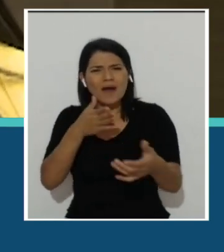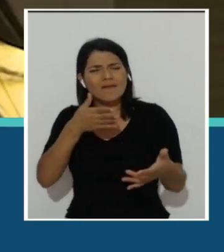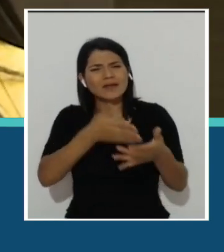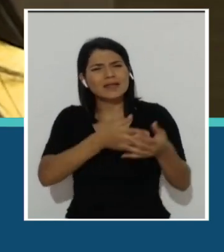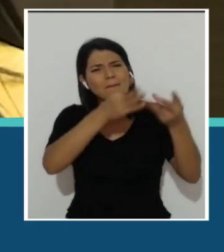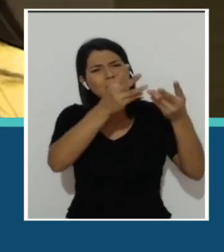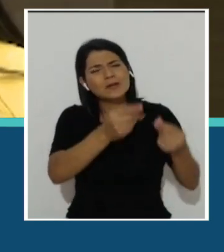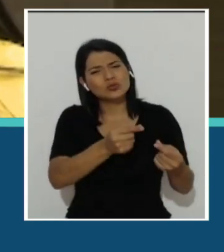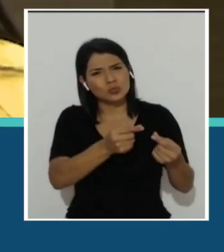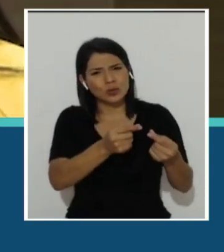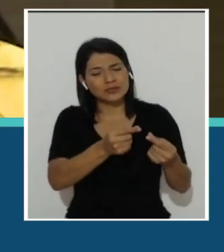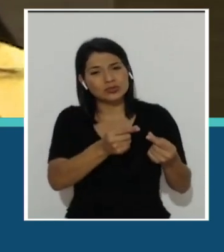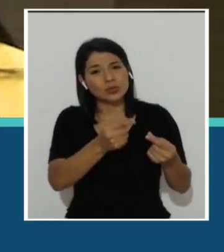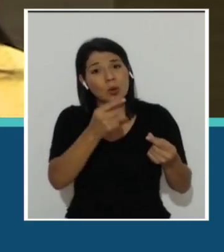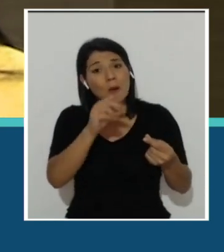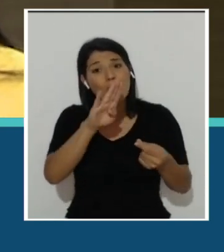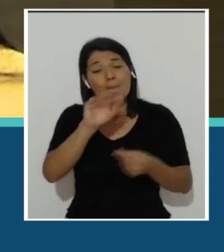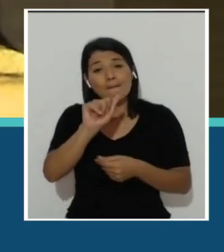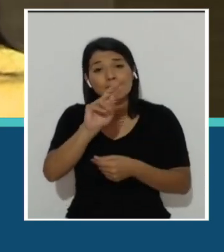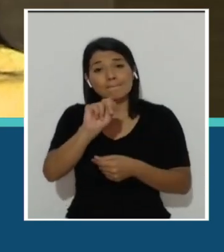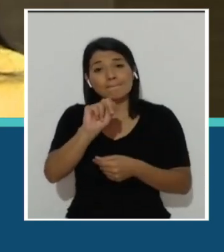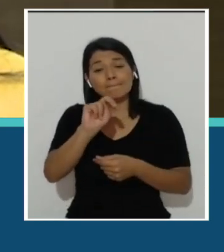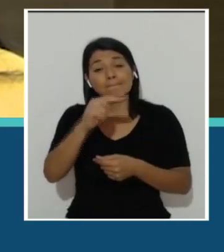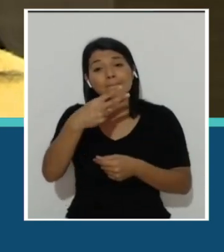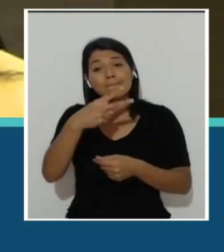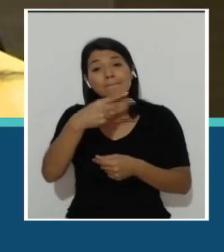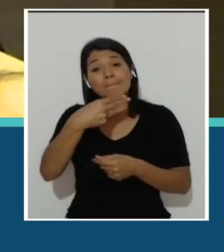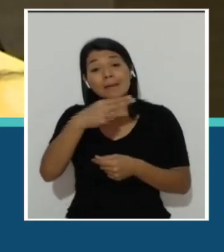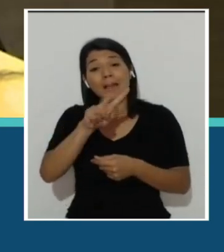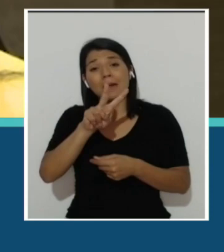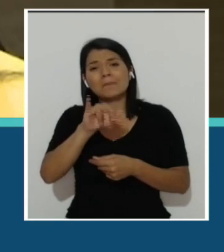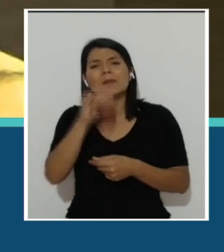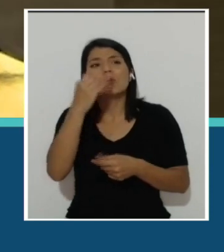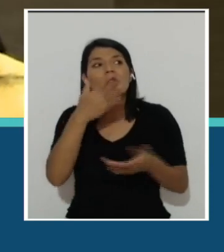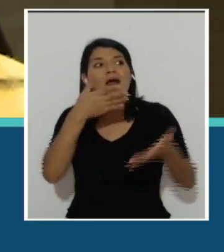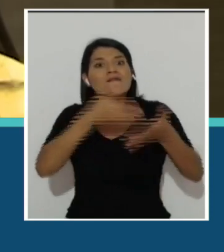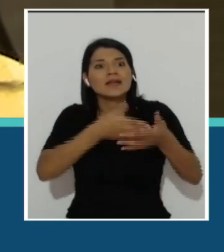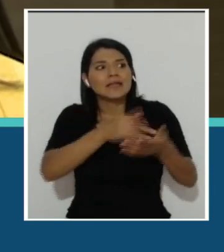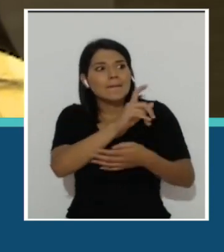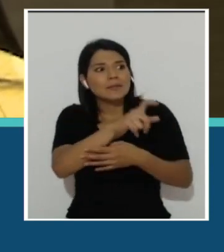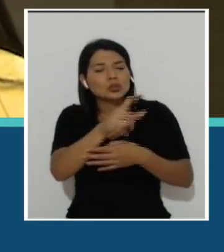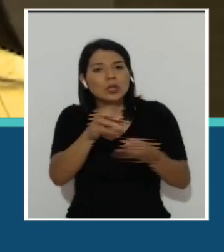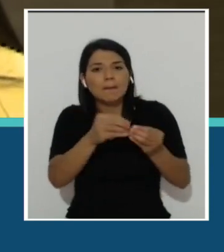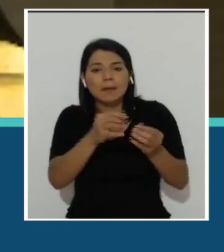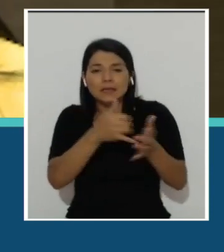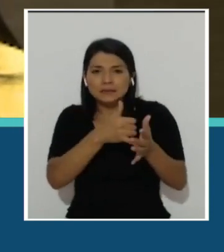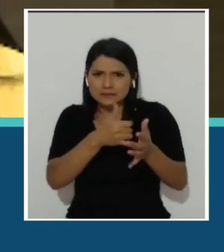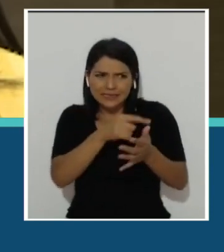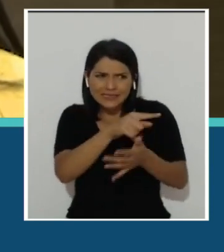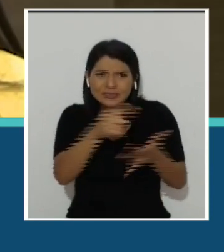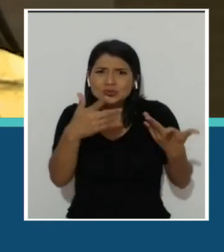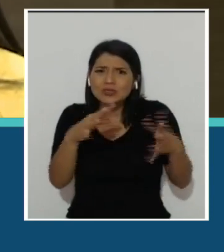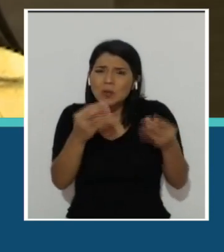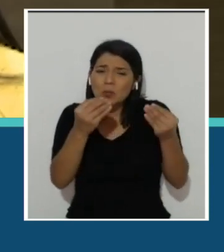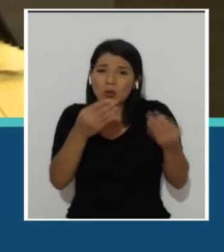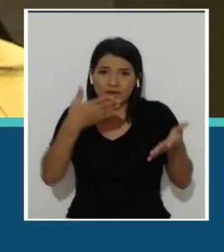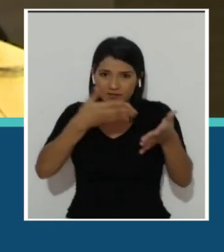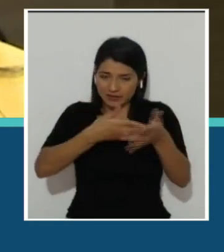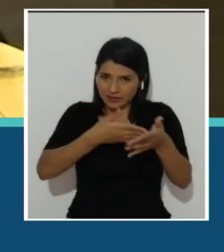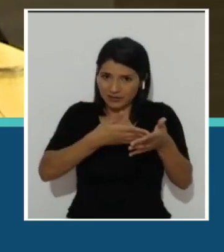vulnerable del país. Ya la población vulnerable del país ha sido bastante afectada en diferentes